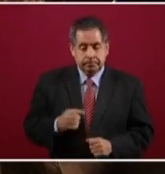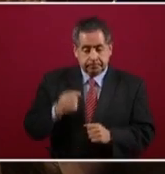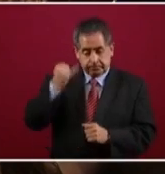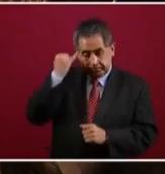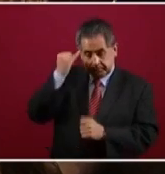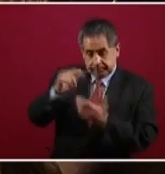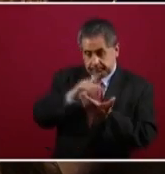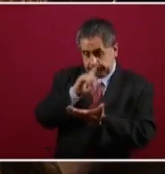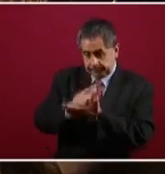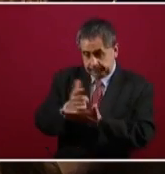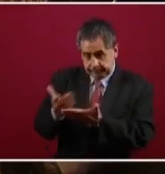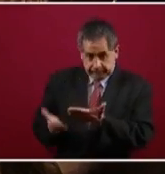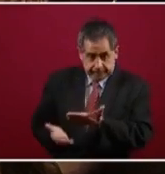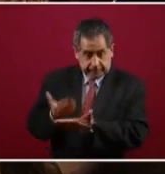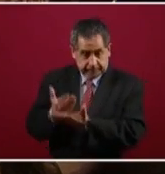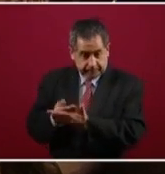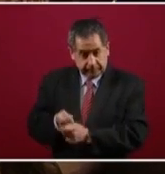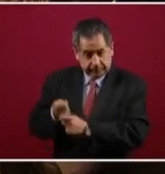iniciativa